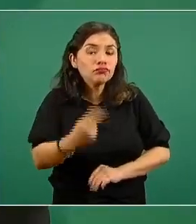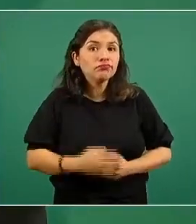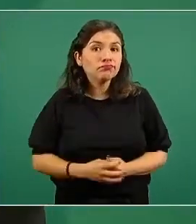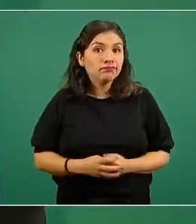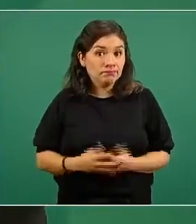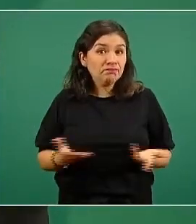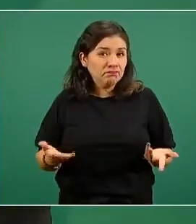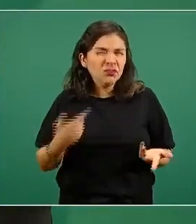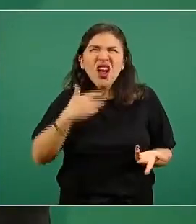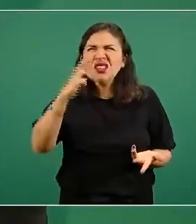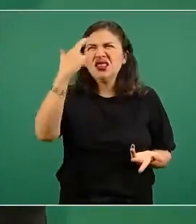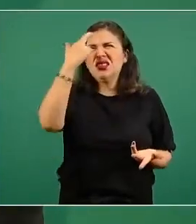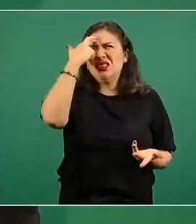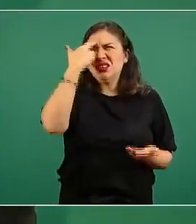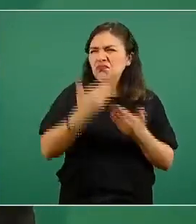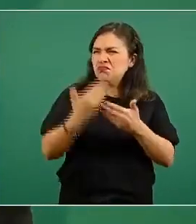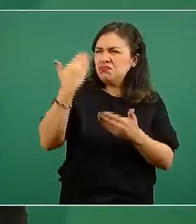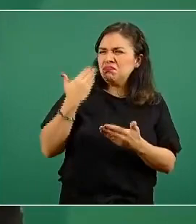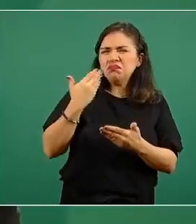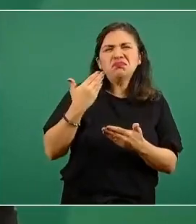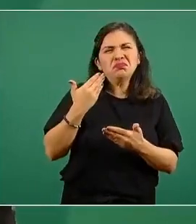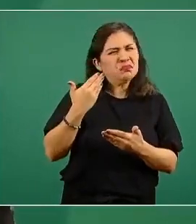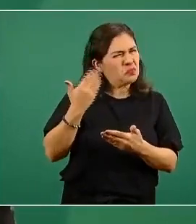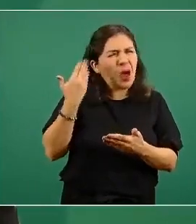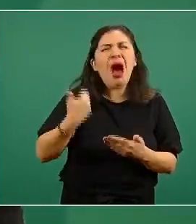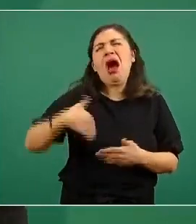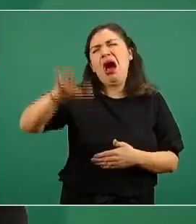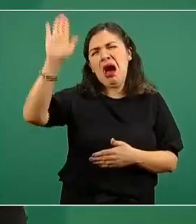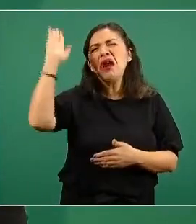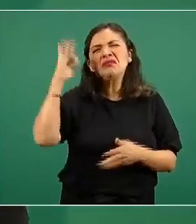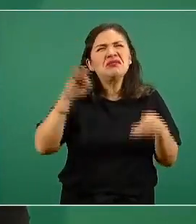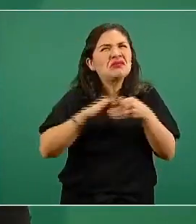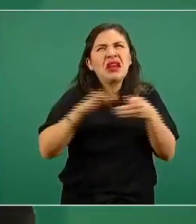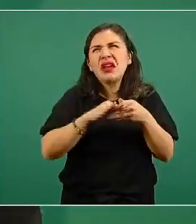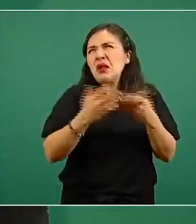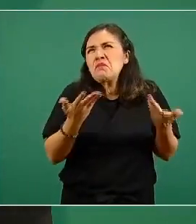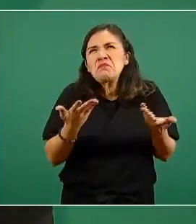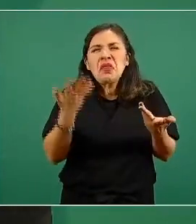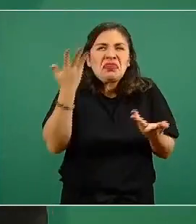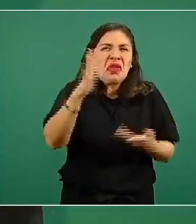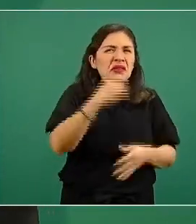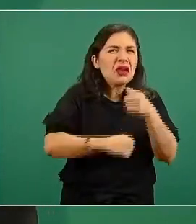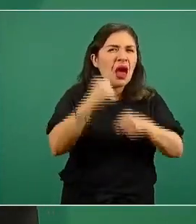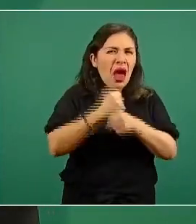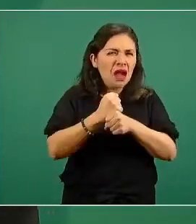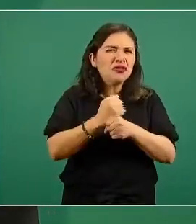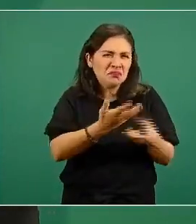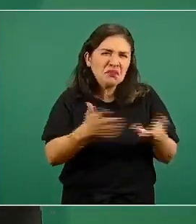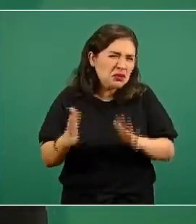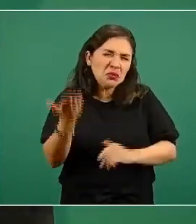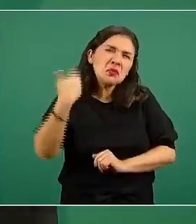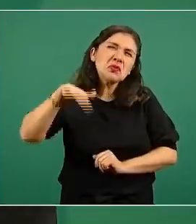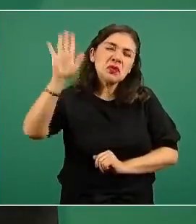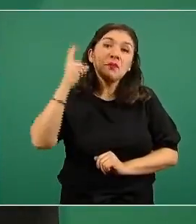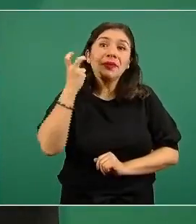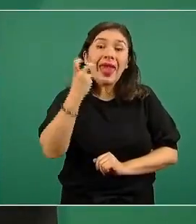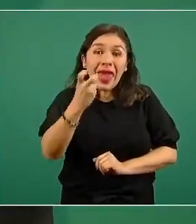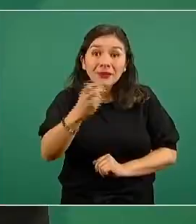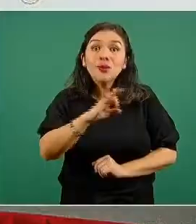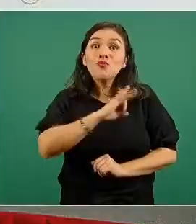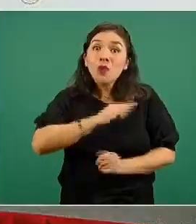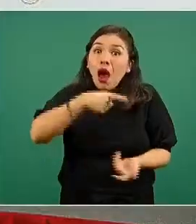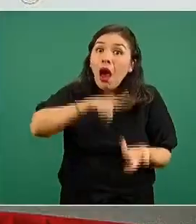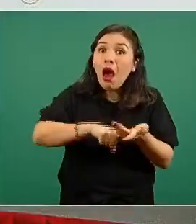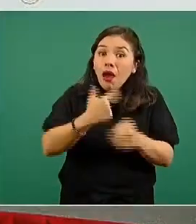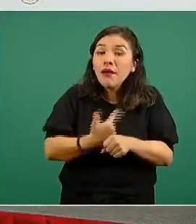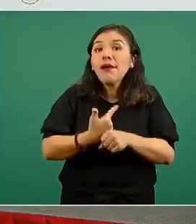Si recuerdo bien, fue hace realmente muchos años, probablemente unos 10. Entonces, esos son los riesgos a